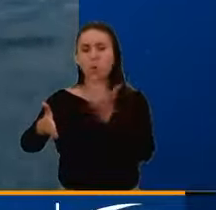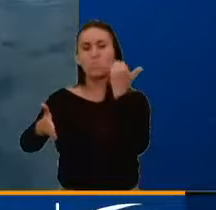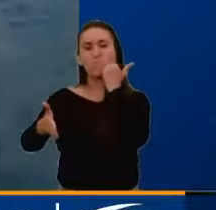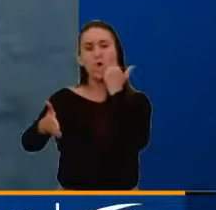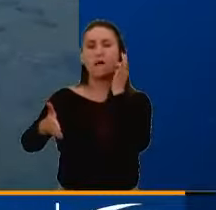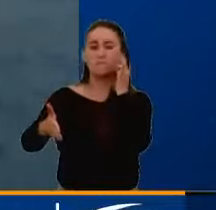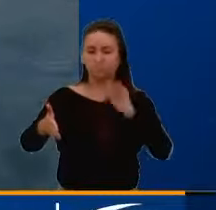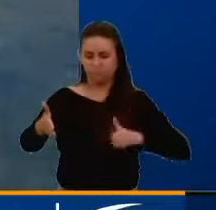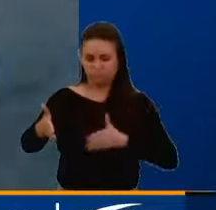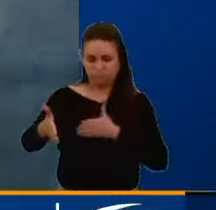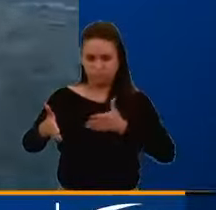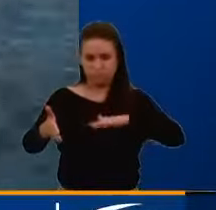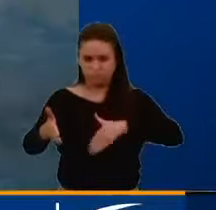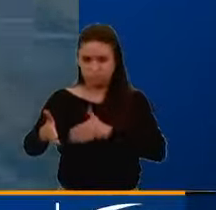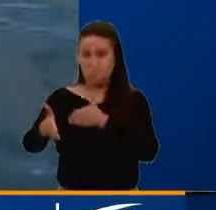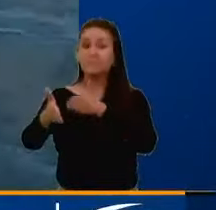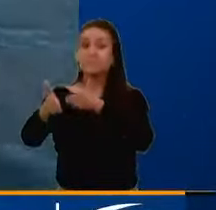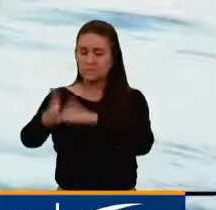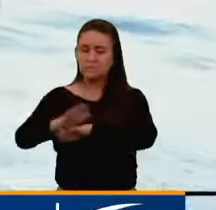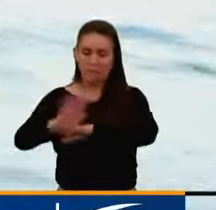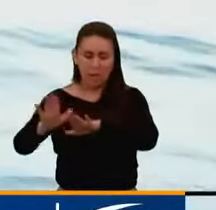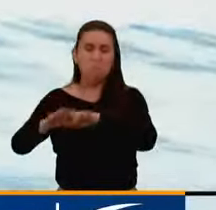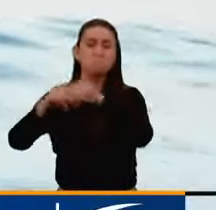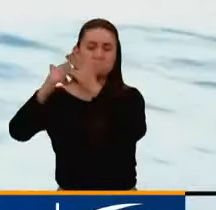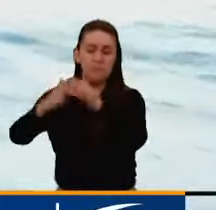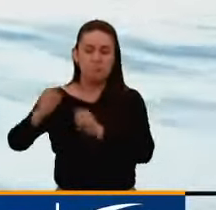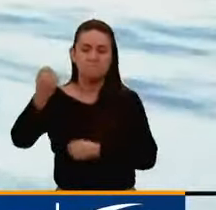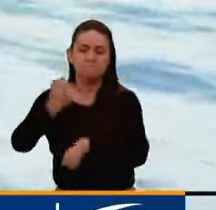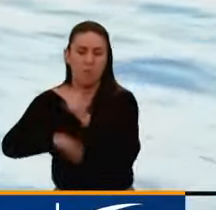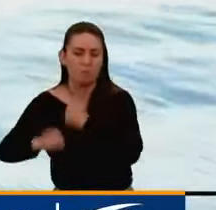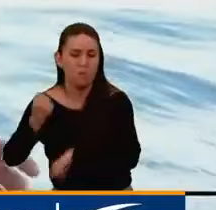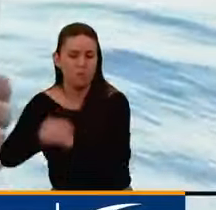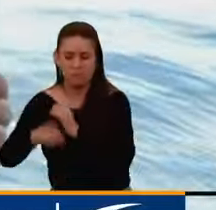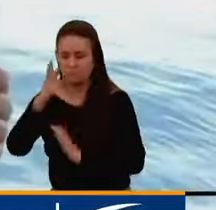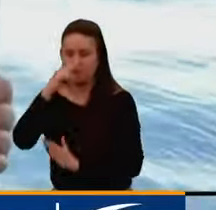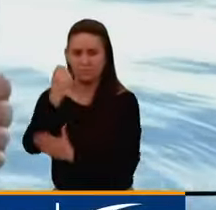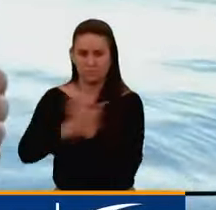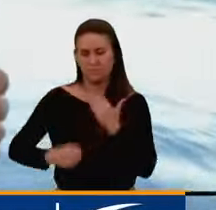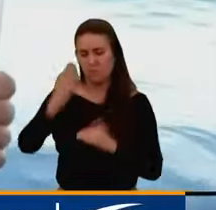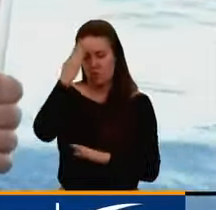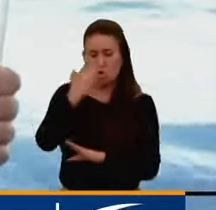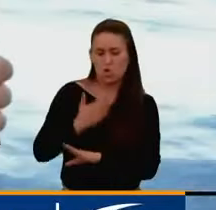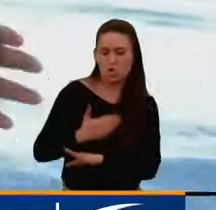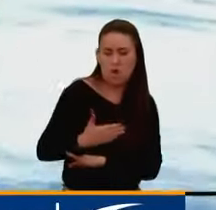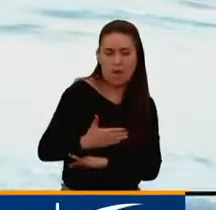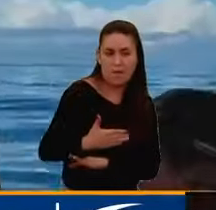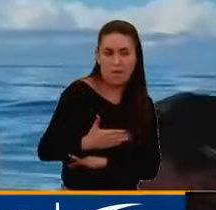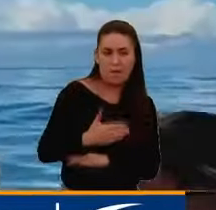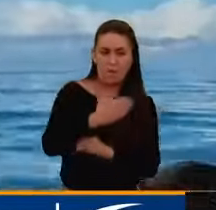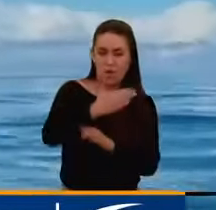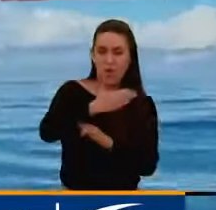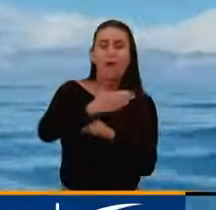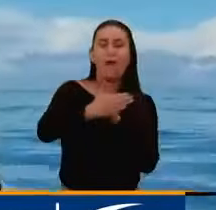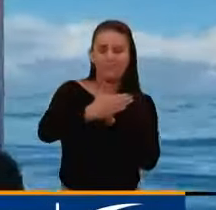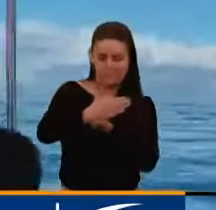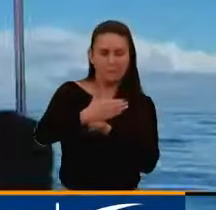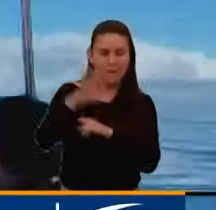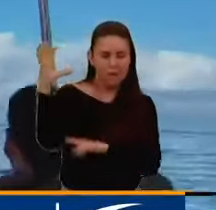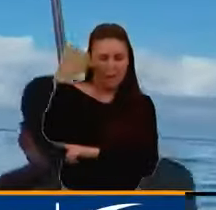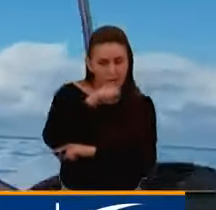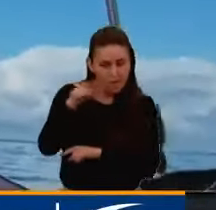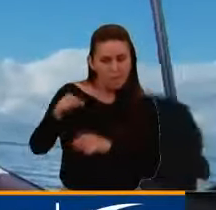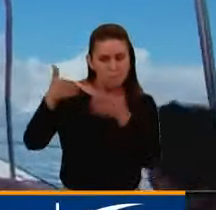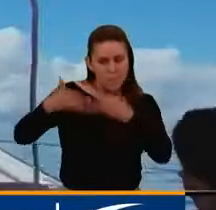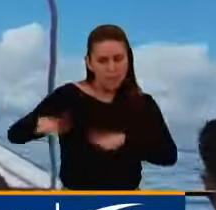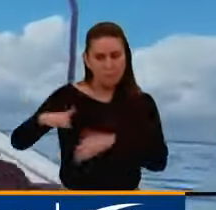proceso de gestación aquí a estas aguas. Ellas en su zona caudal, en la cola, presentan su huella dactilar. De diferentes